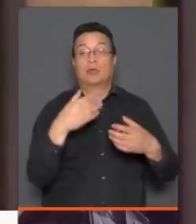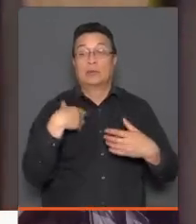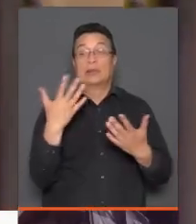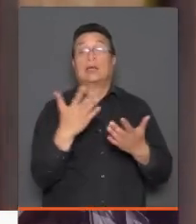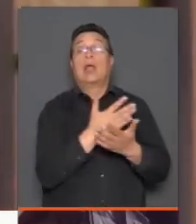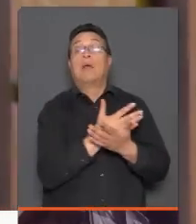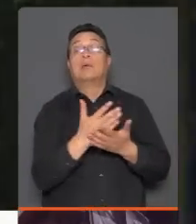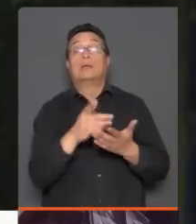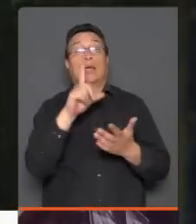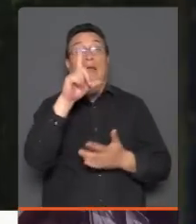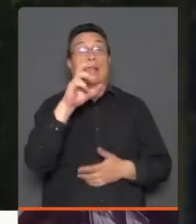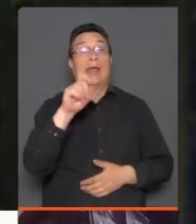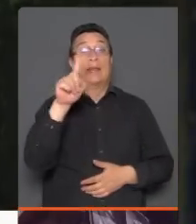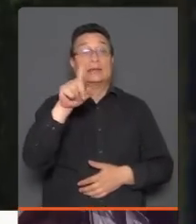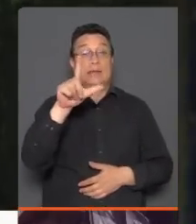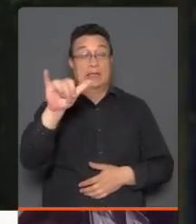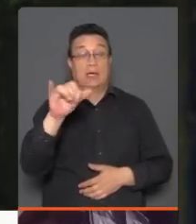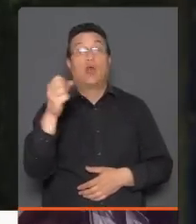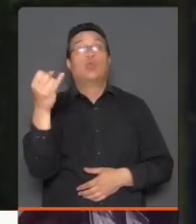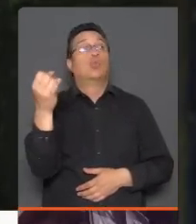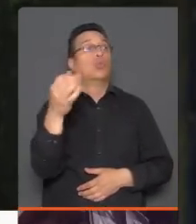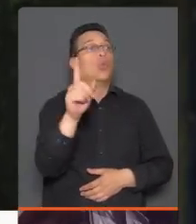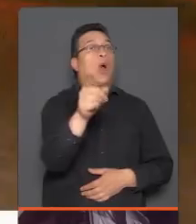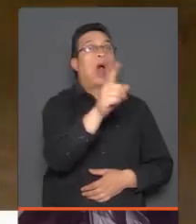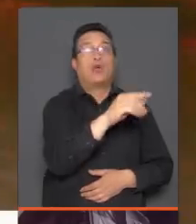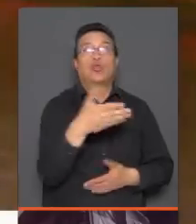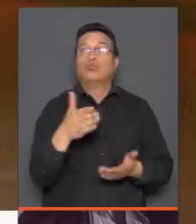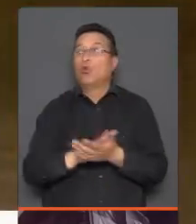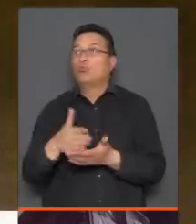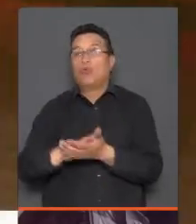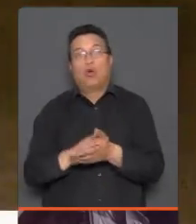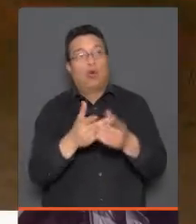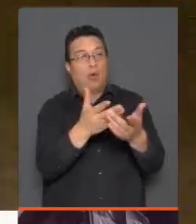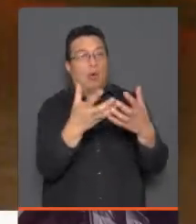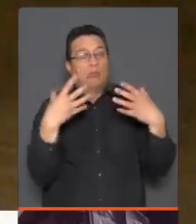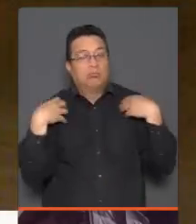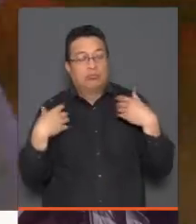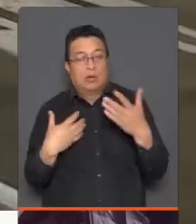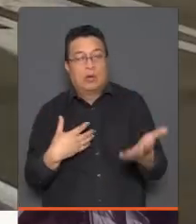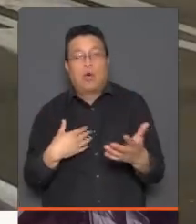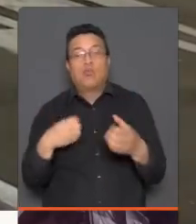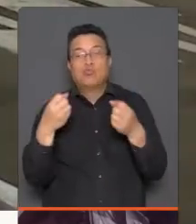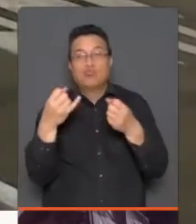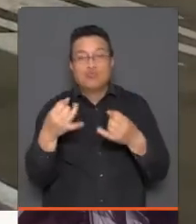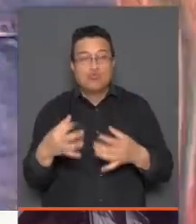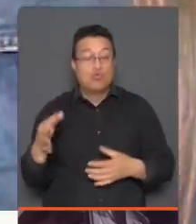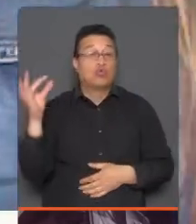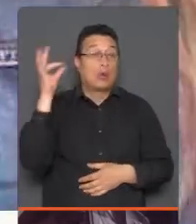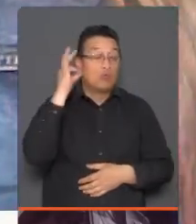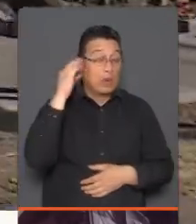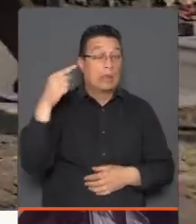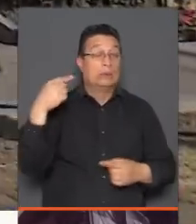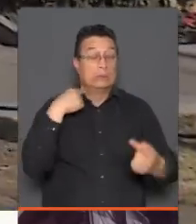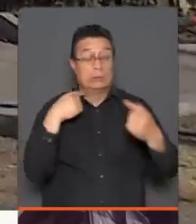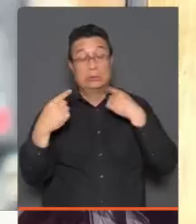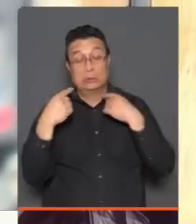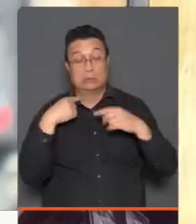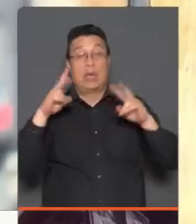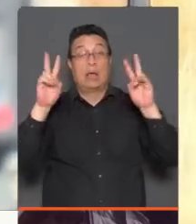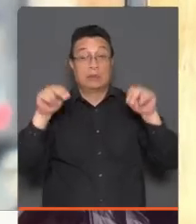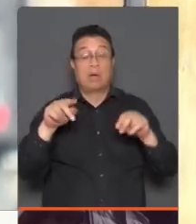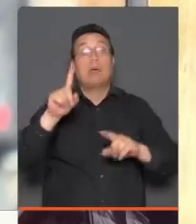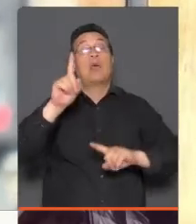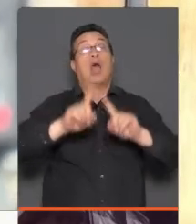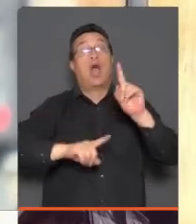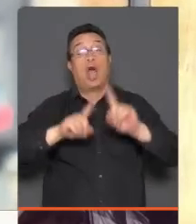con Leslie, estas personas han acabado con la vida de muchas personas, hay muchas niñas afectadas por este tema, hay algunas que ni